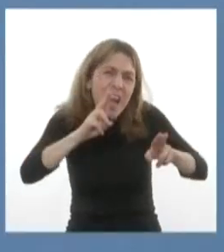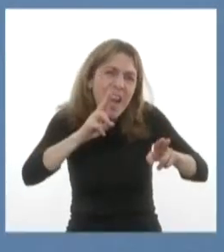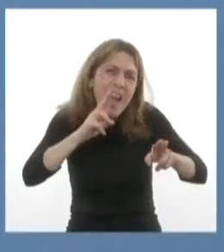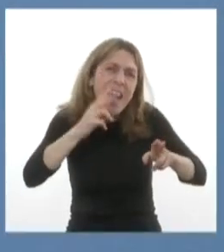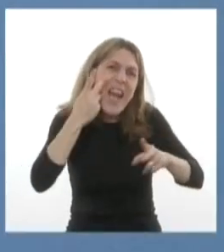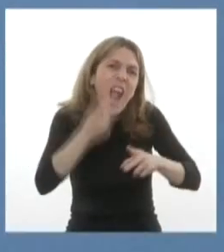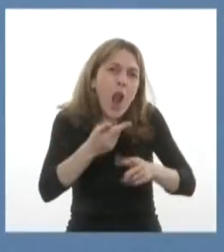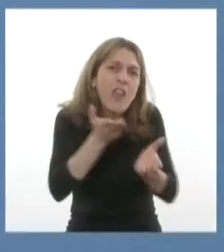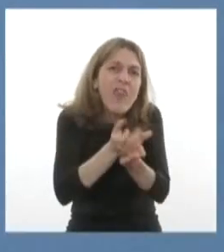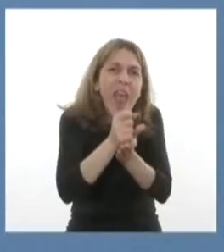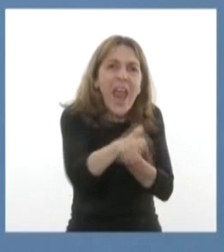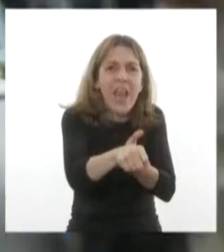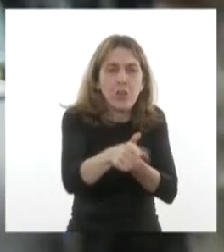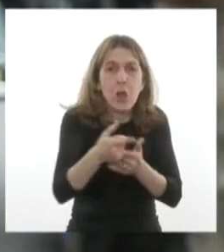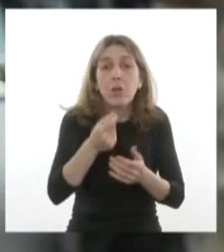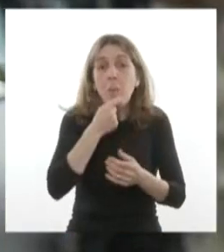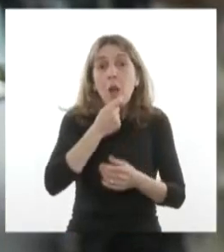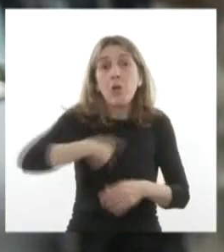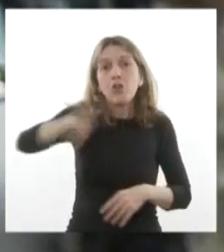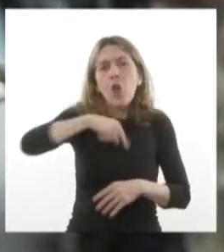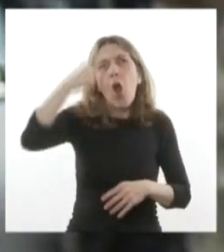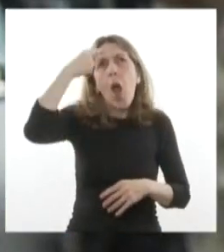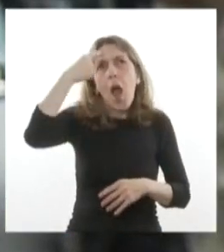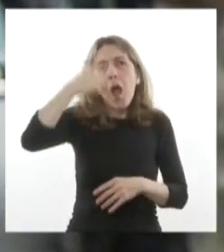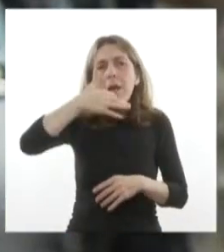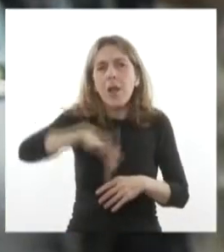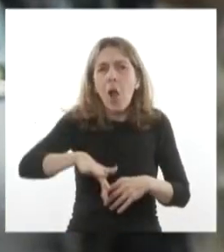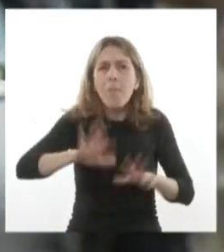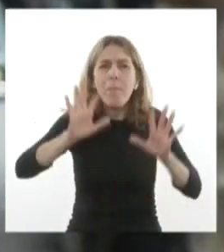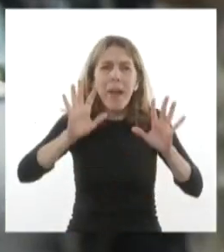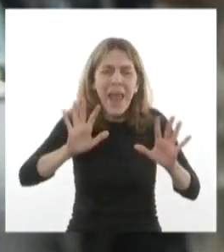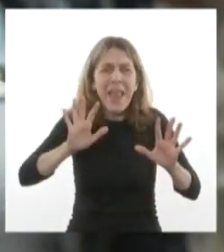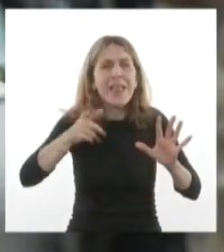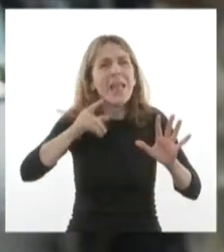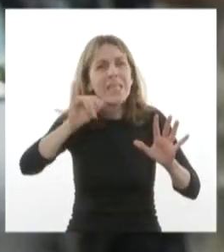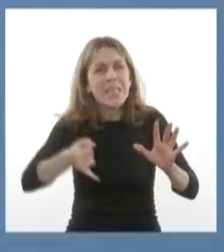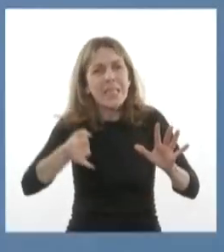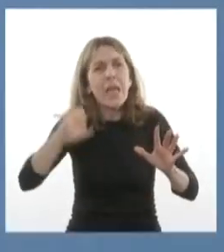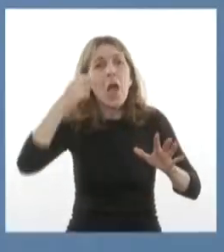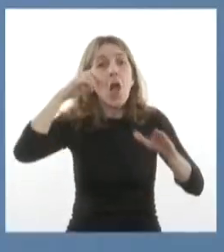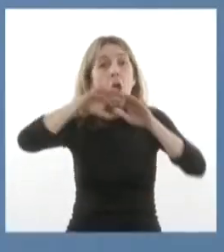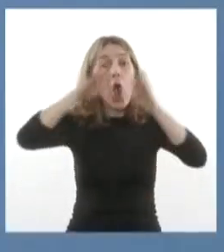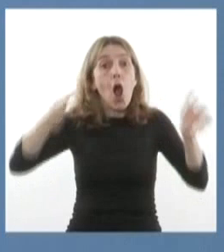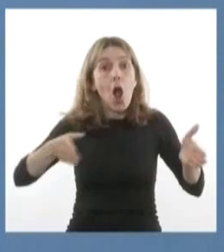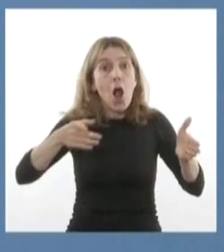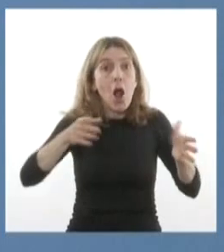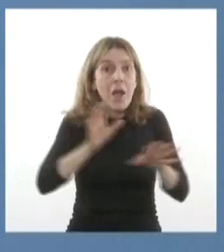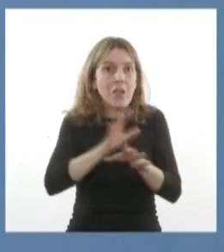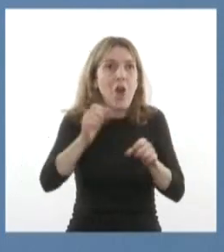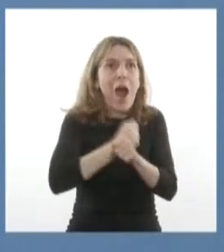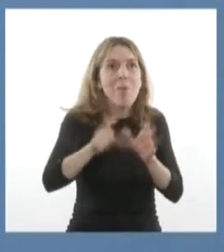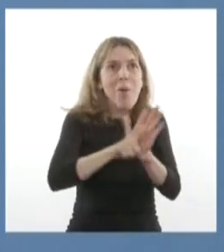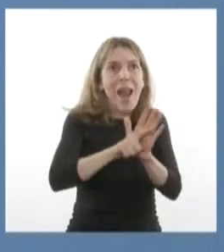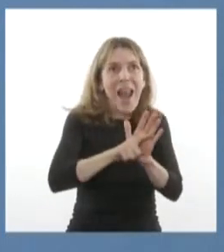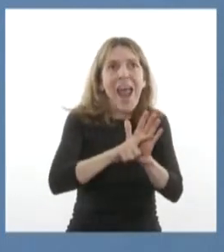Así que, si todos entendemos eso, y el resultado del Congreso parece que no soy solo el que